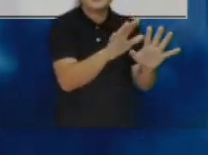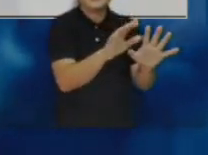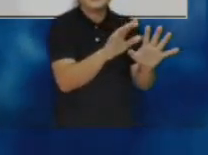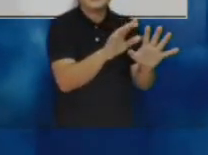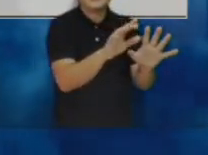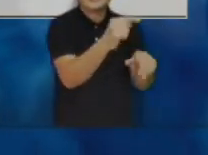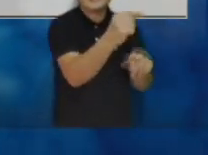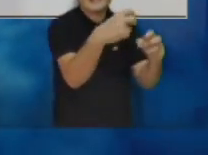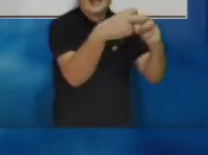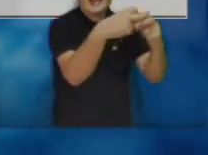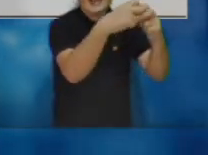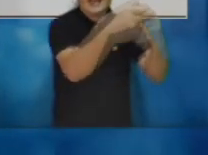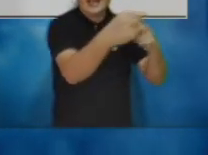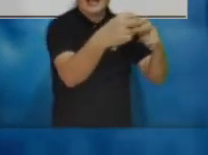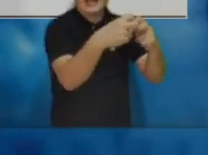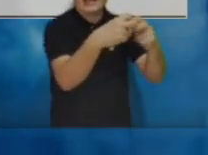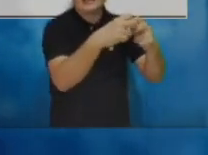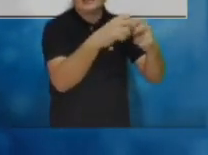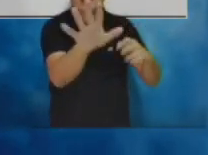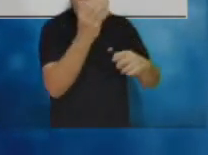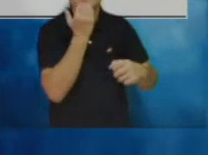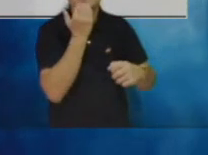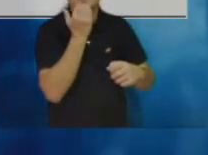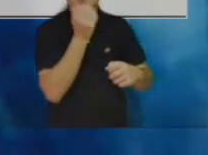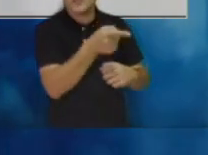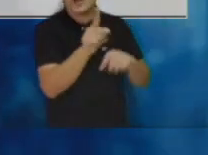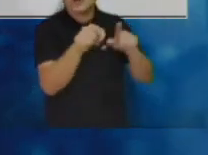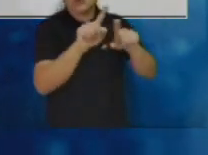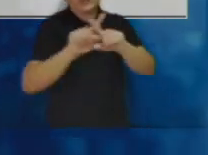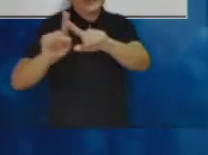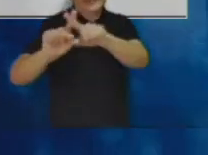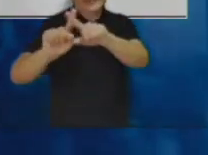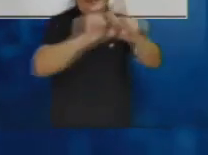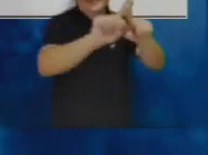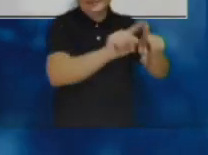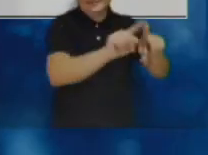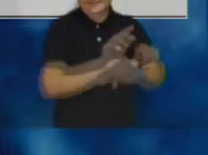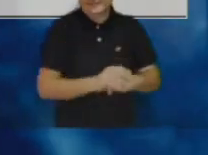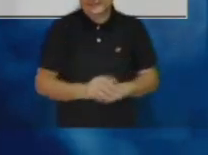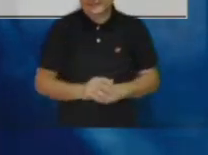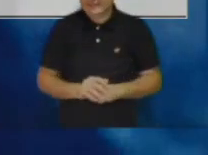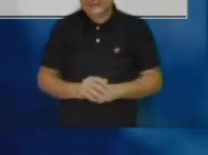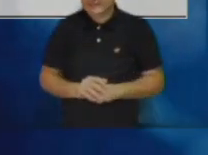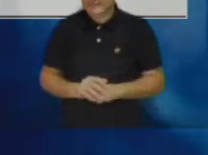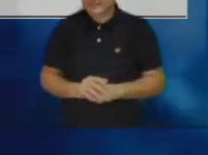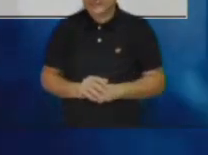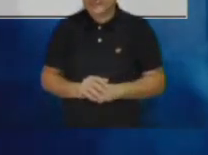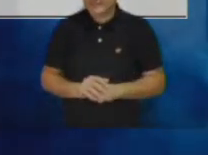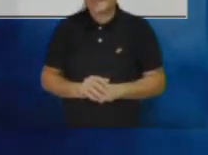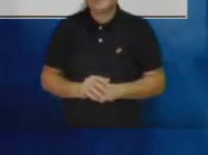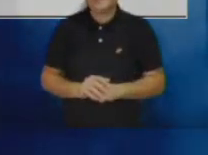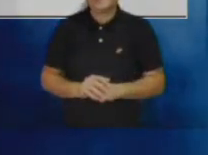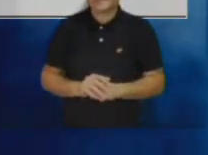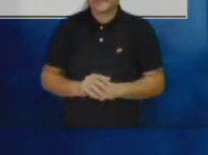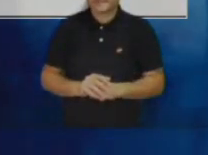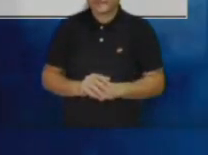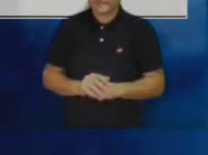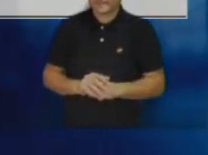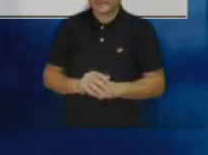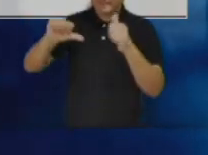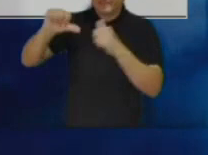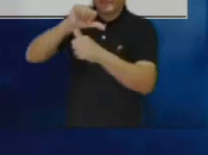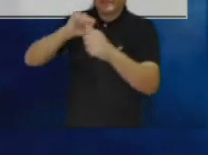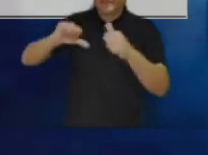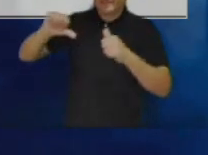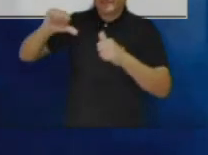y hay diferentes casos de esta EMC, sencillamente he puesto aquí los vínculos para que ustedes puedan referirse a ellos si